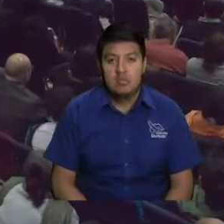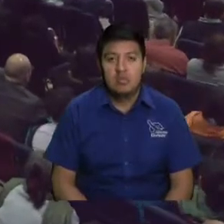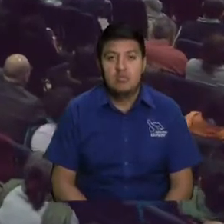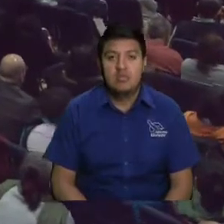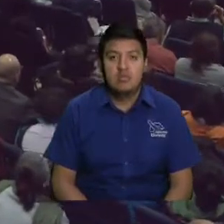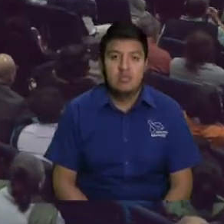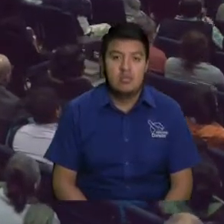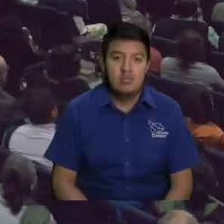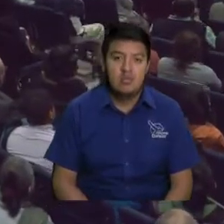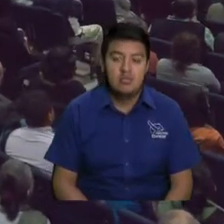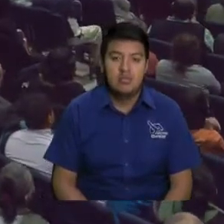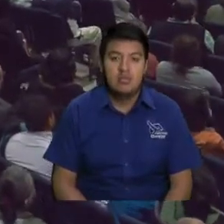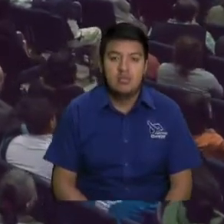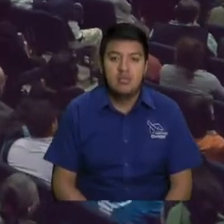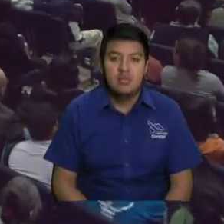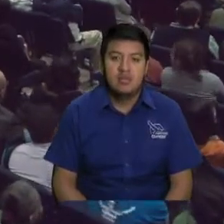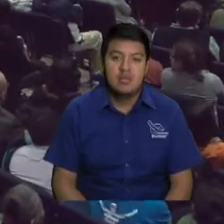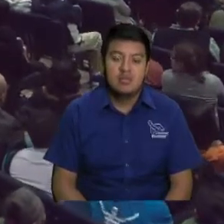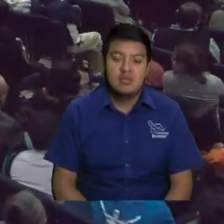oro es la mujer.